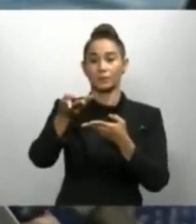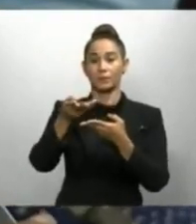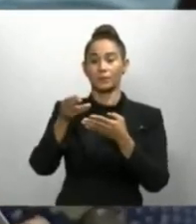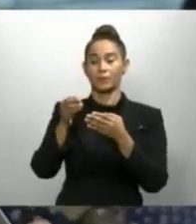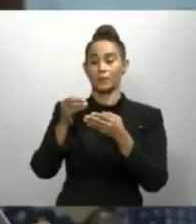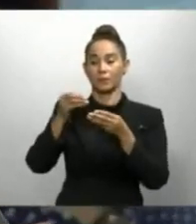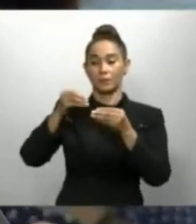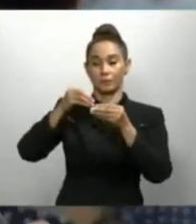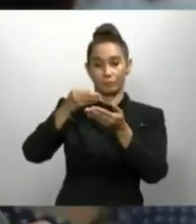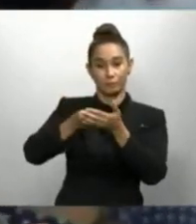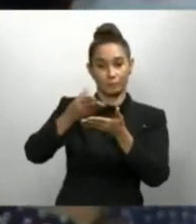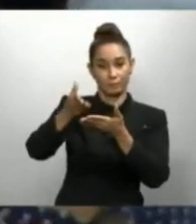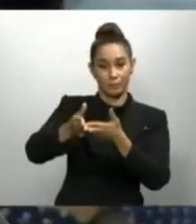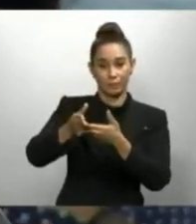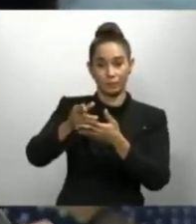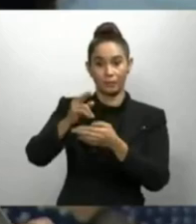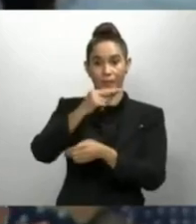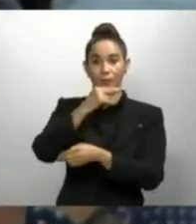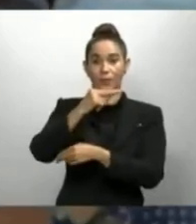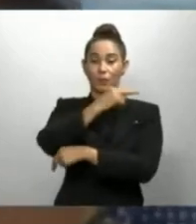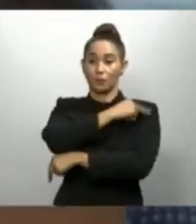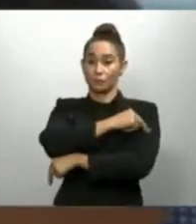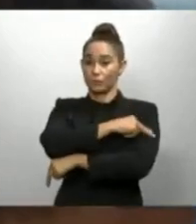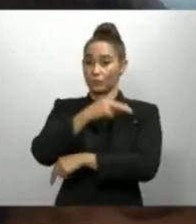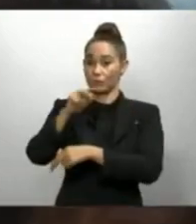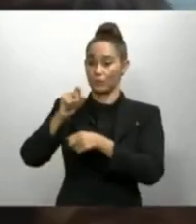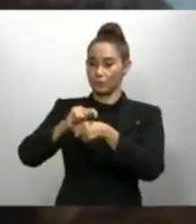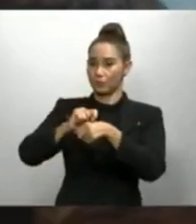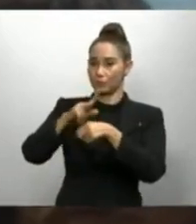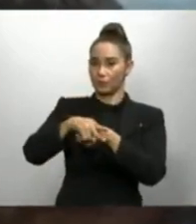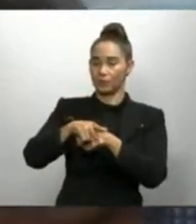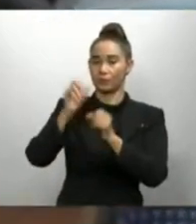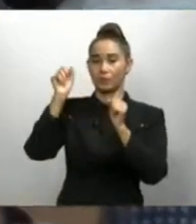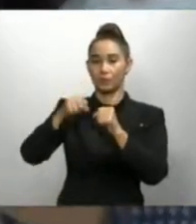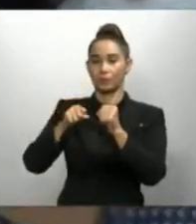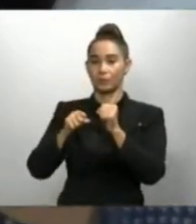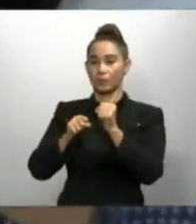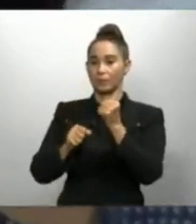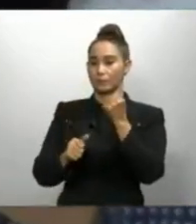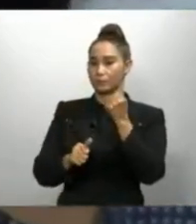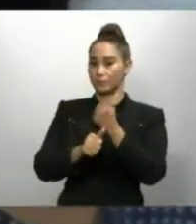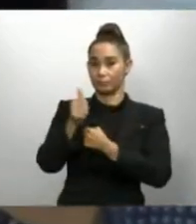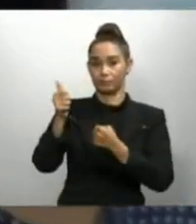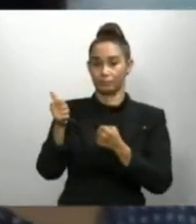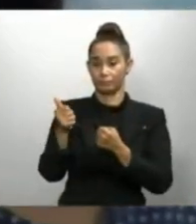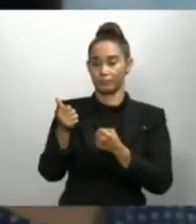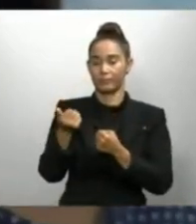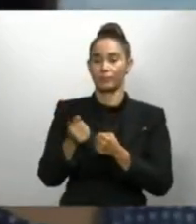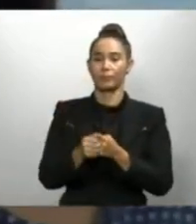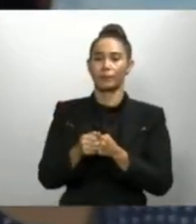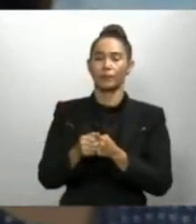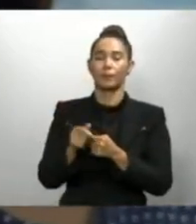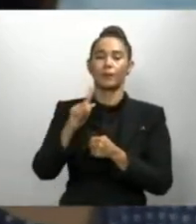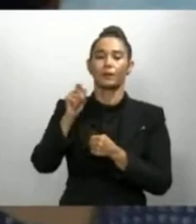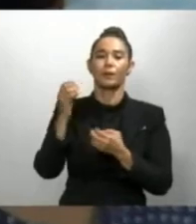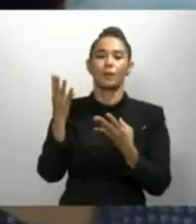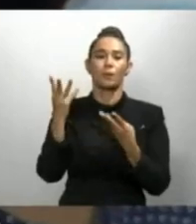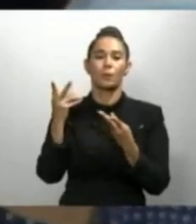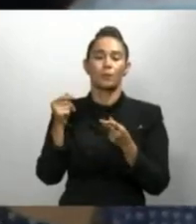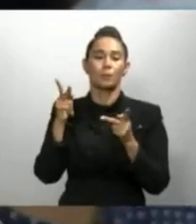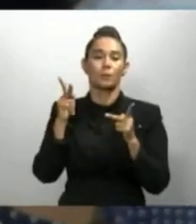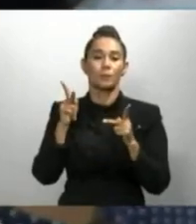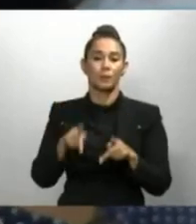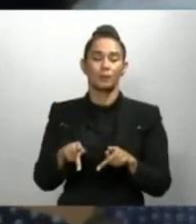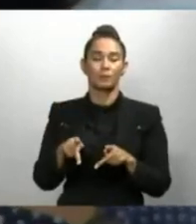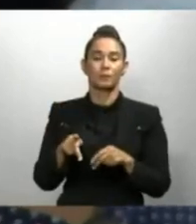alcohol adulterado en los polos turísticos que pueda afectar al sector? Por otro lado, ¿cuántas personas han salido afectadas? Ya escuché